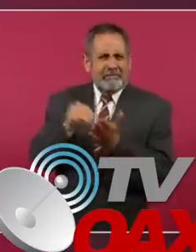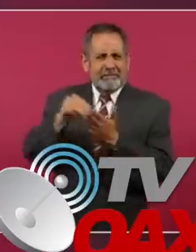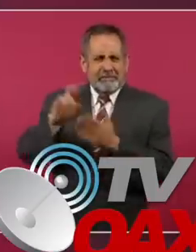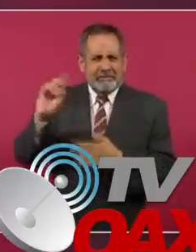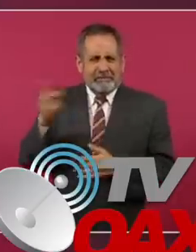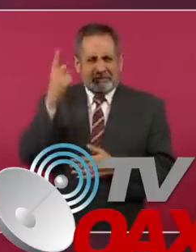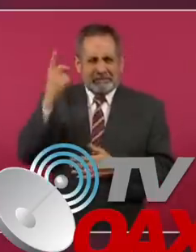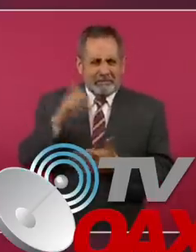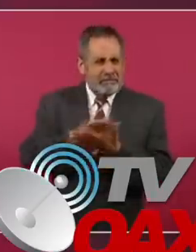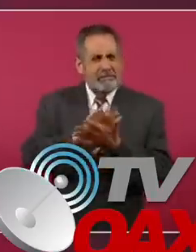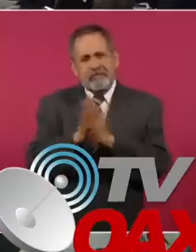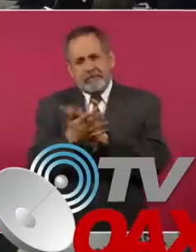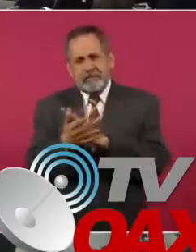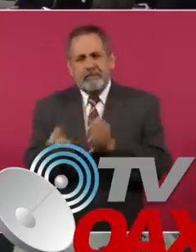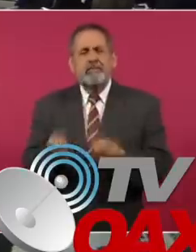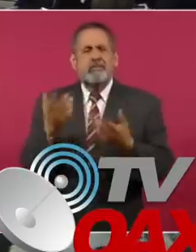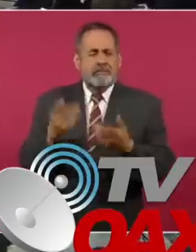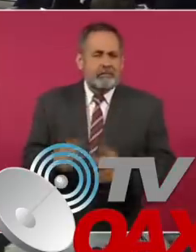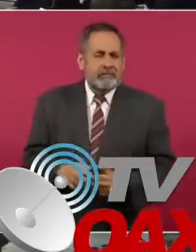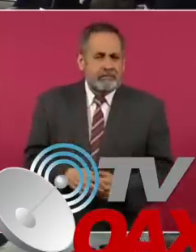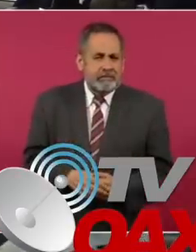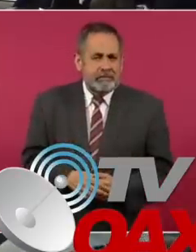3,000 millones de dólares?